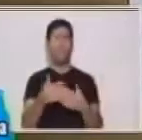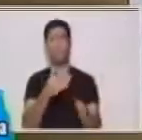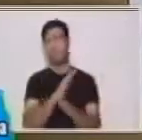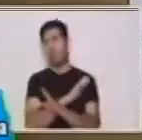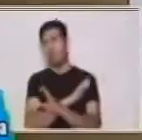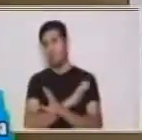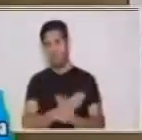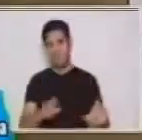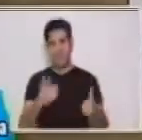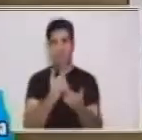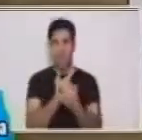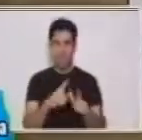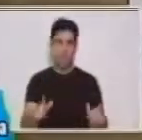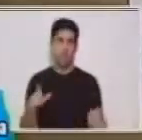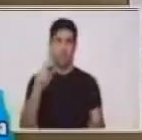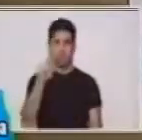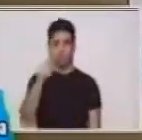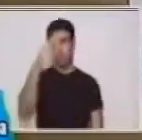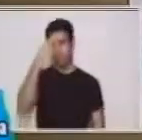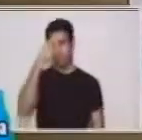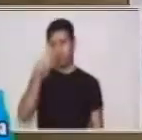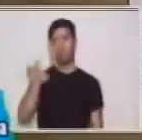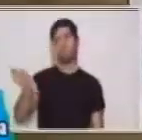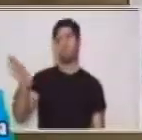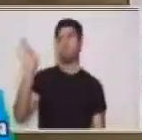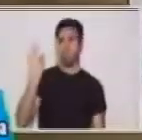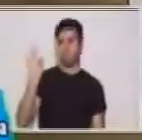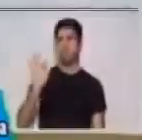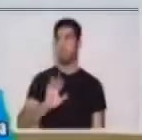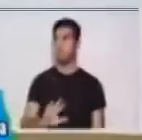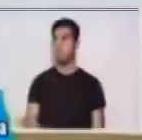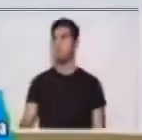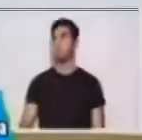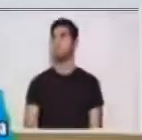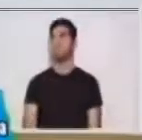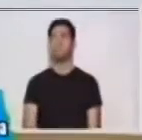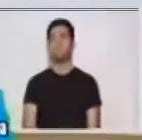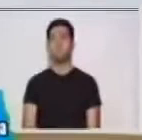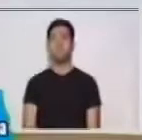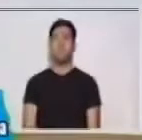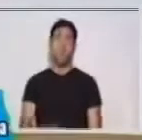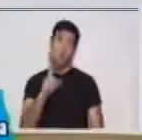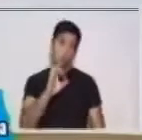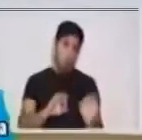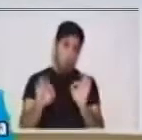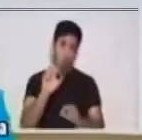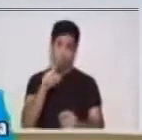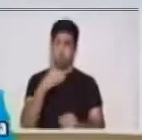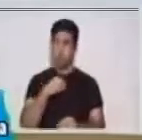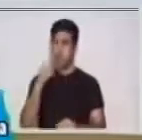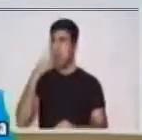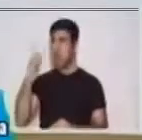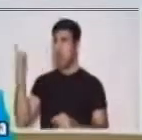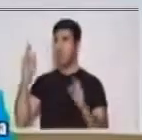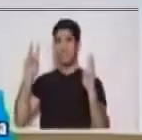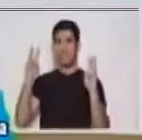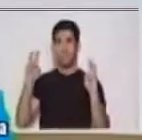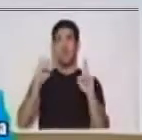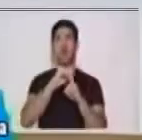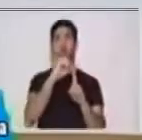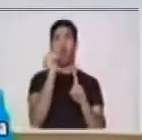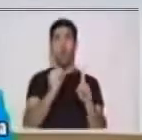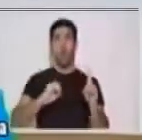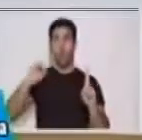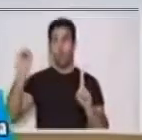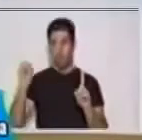auditiva, contaminación visual, o puedes utilizar cualquier otro tema. Puedes continuar con esto de ortografía. ¿Qué te parece